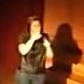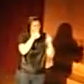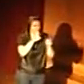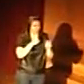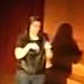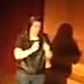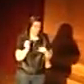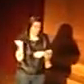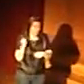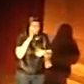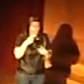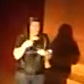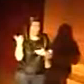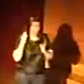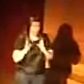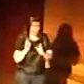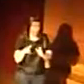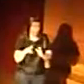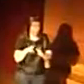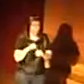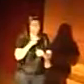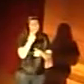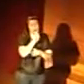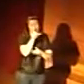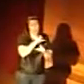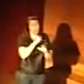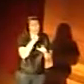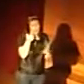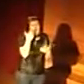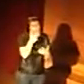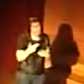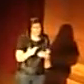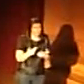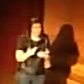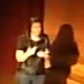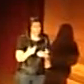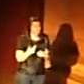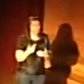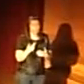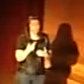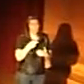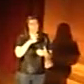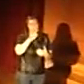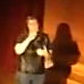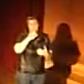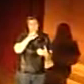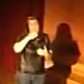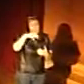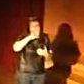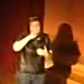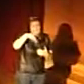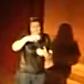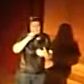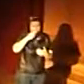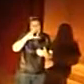en este momento artistas como abrial recuerdan que la habíamos visto al principio o Sobre todo como Valentín carderera gran